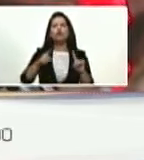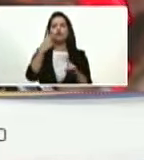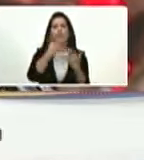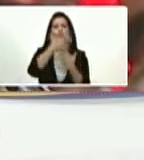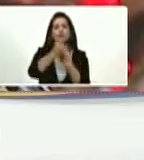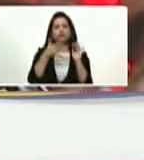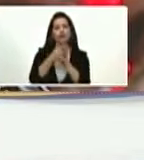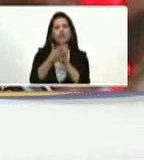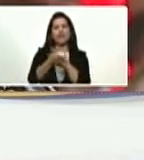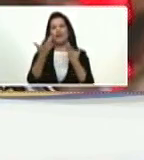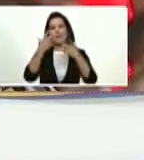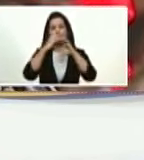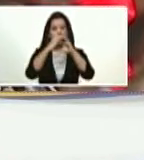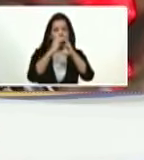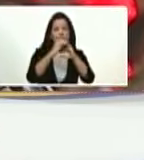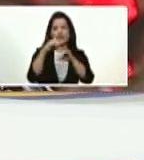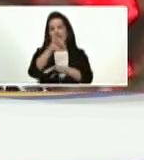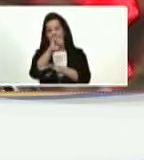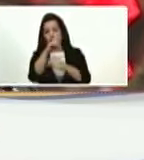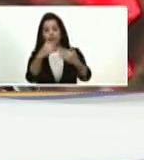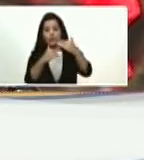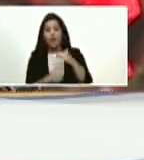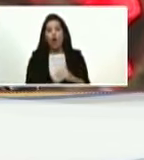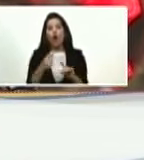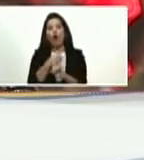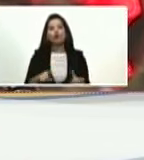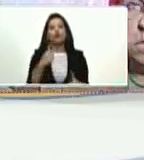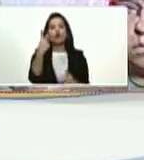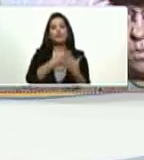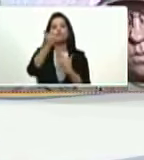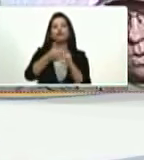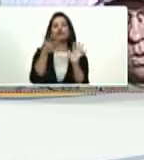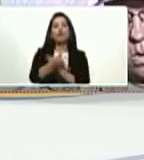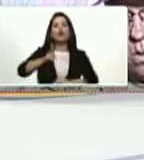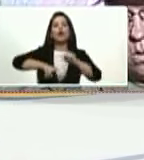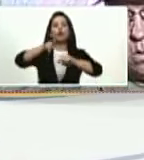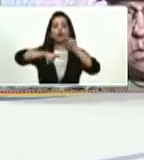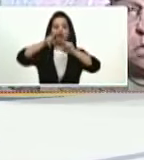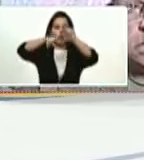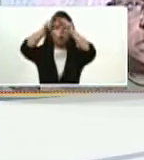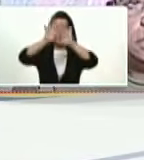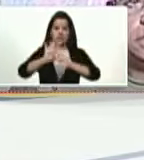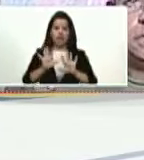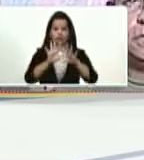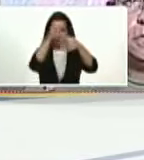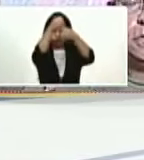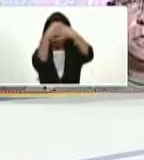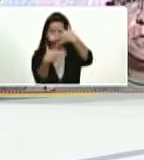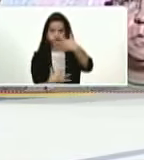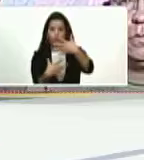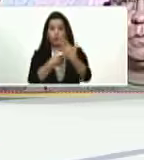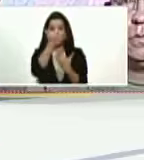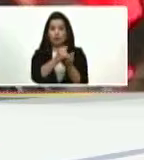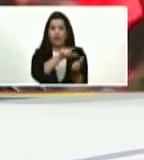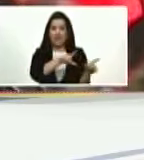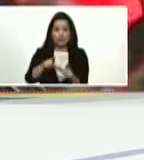presidente. Además de esto, se aprobó una declaración en el encuentro